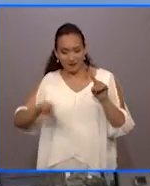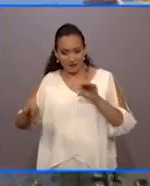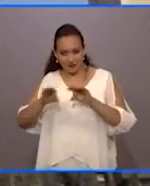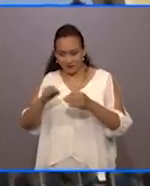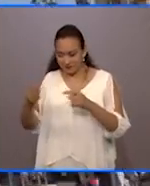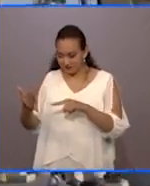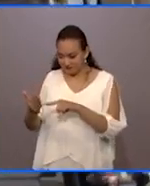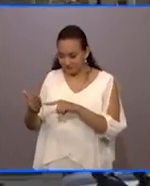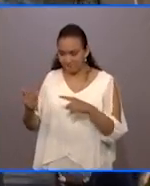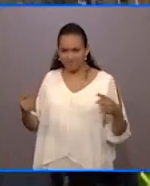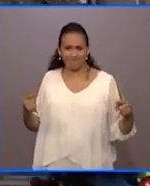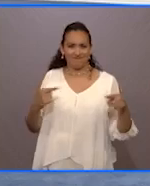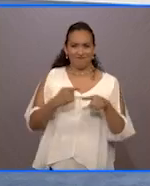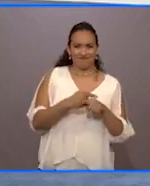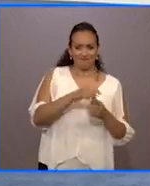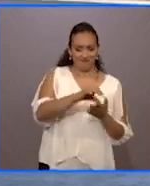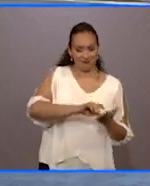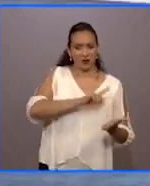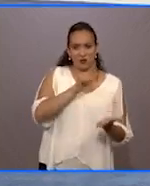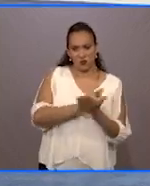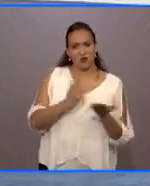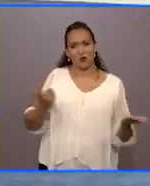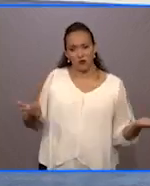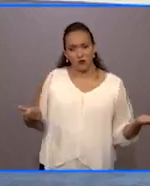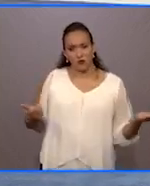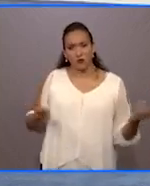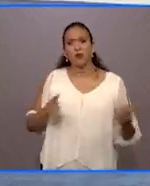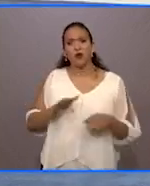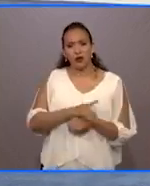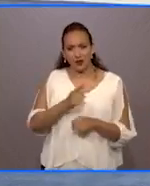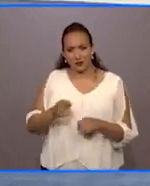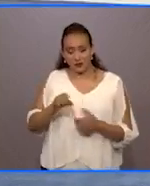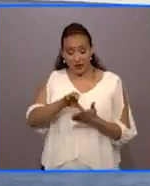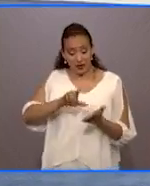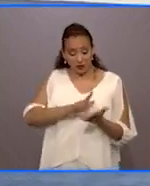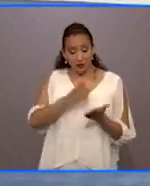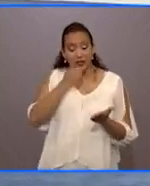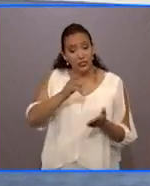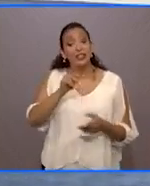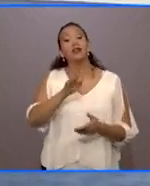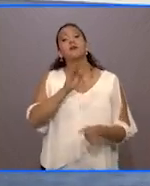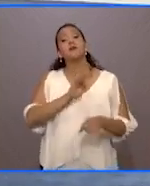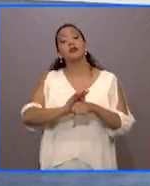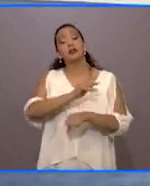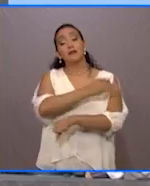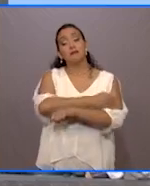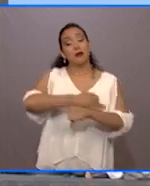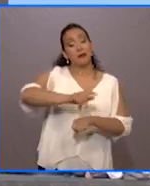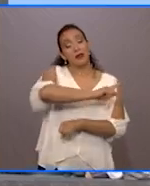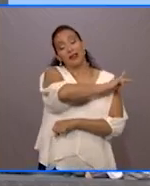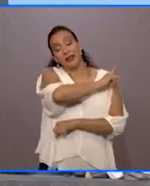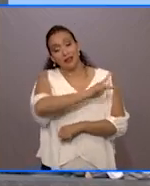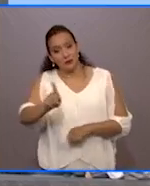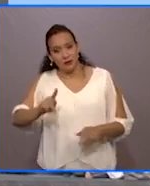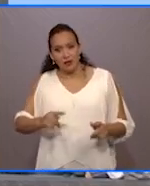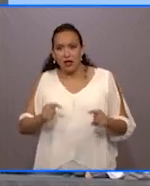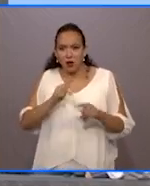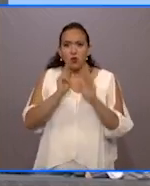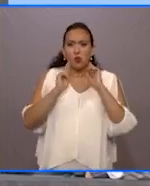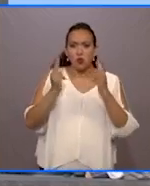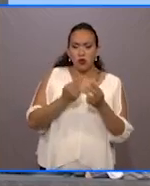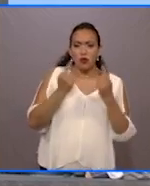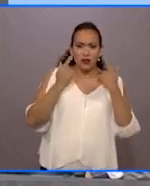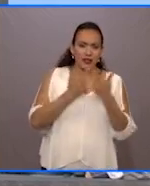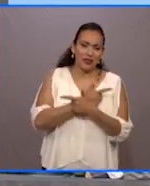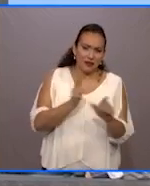Trabajo, es contraria a la Carta Magna, al excluir de su ámbito de protección a las parejas unidas en concubinato que no